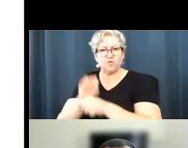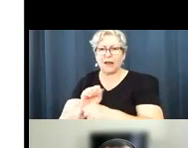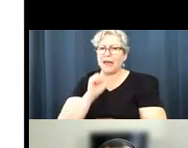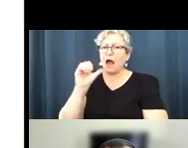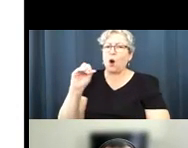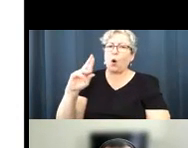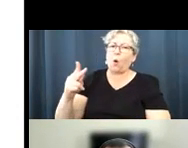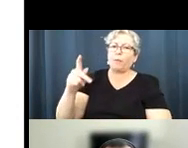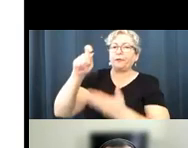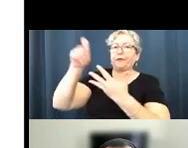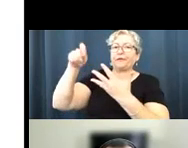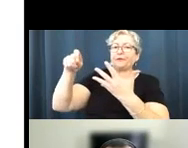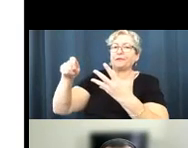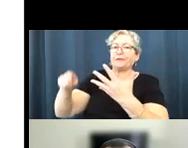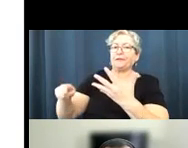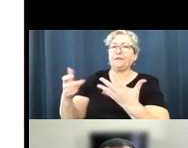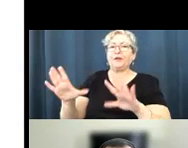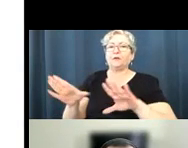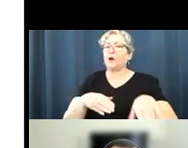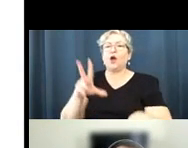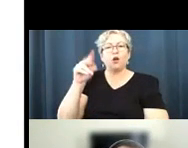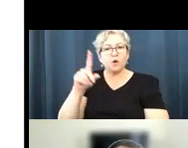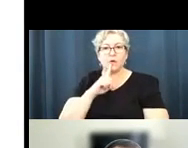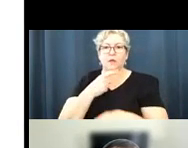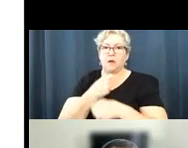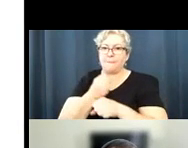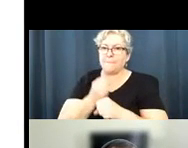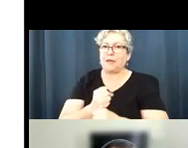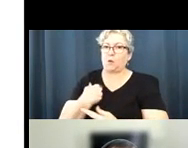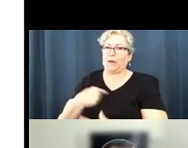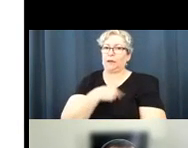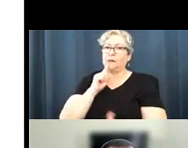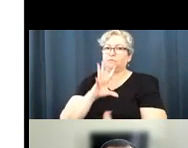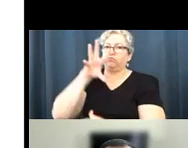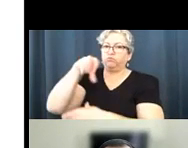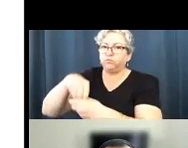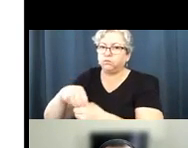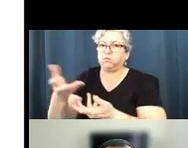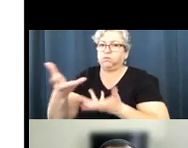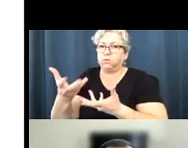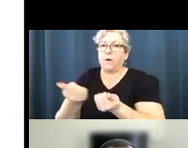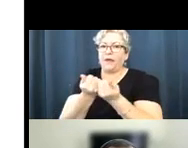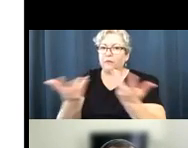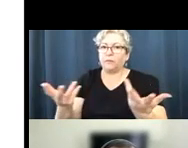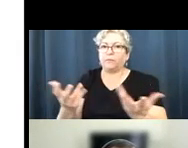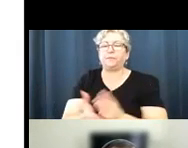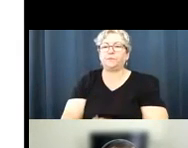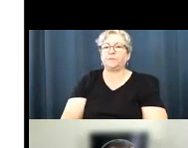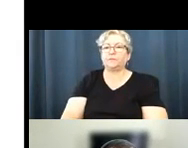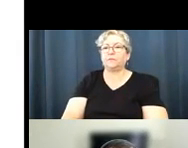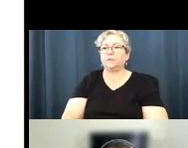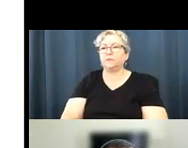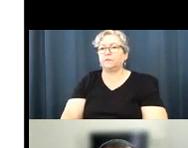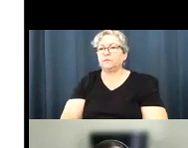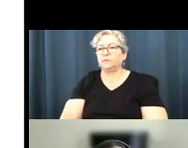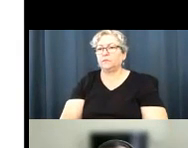que no solamente somos un cajoncito corporativo, pero que podamos ser incluidos y formar parte